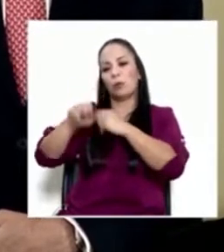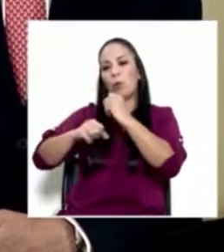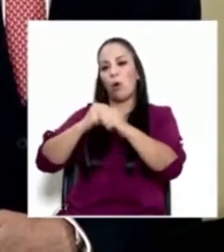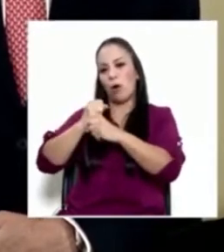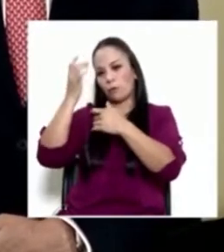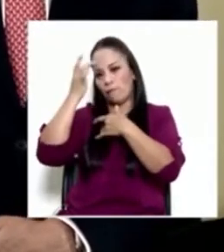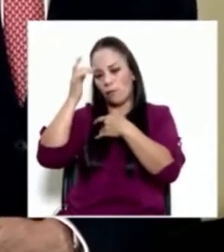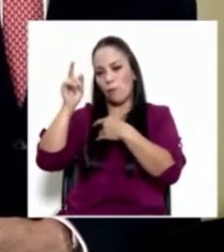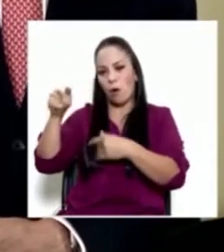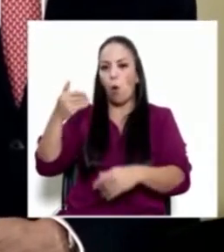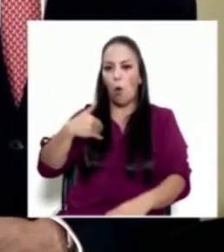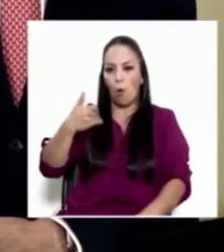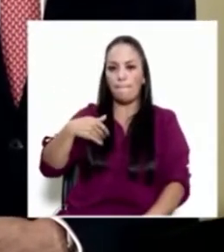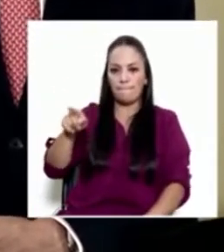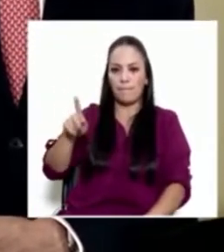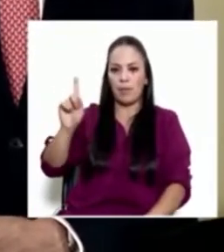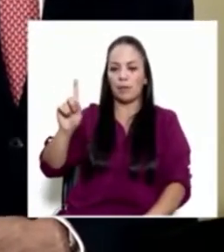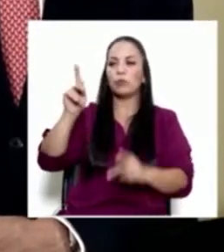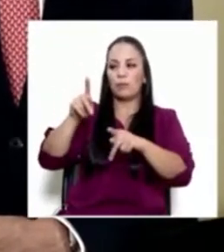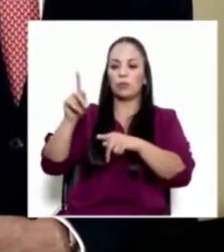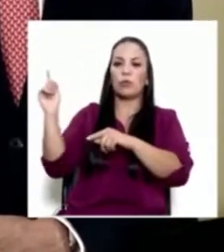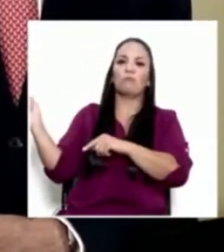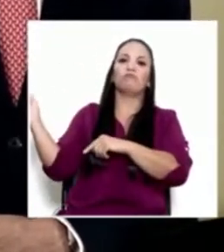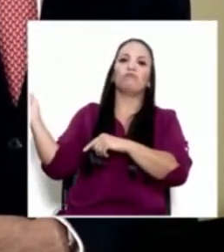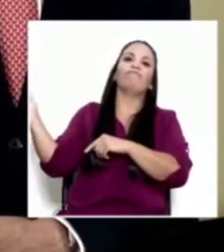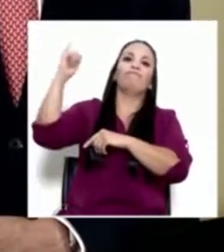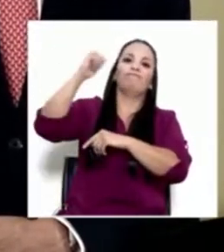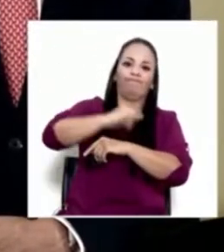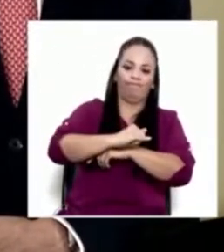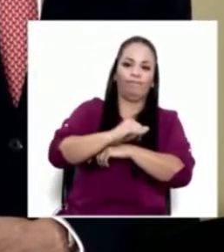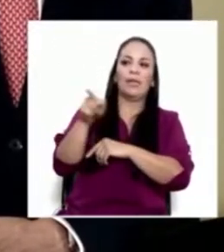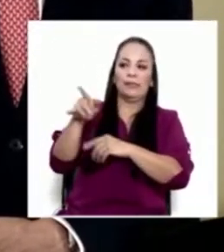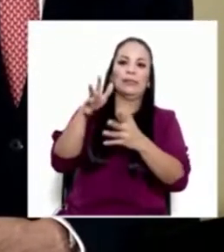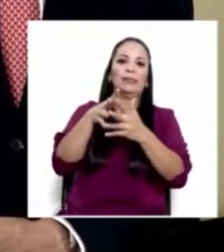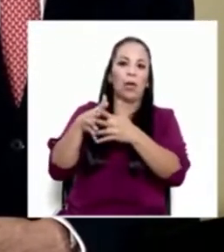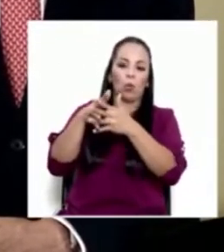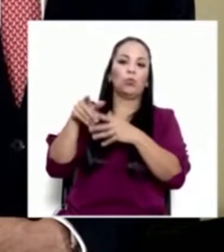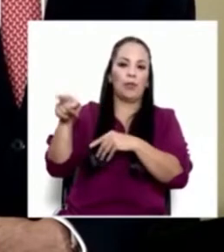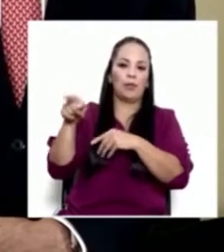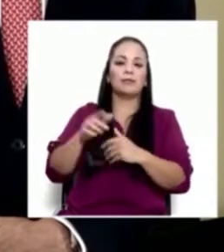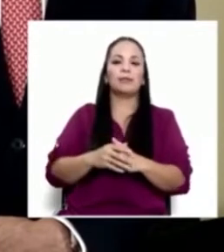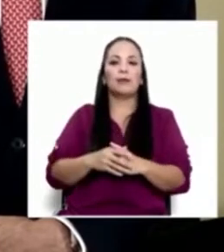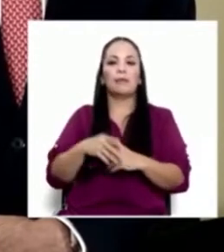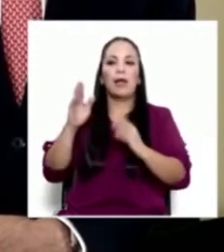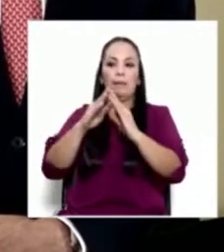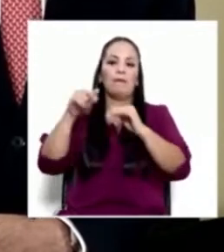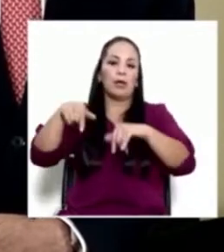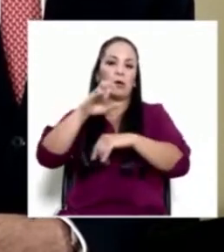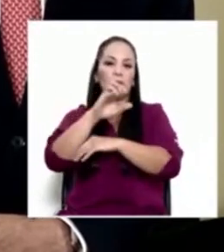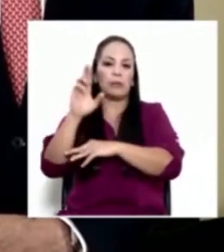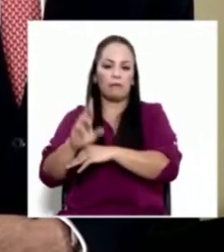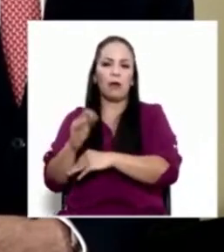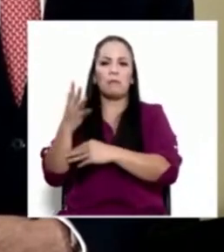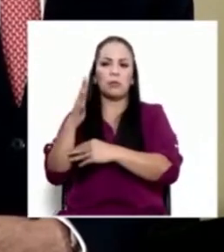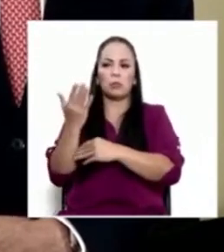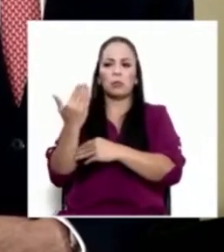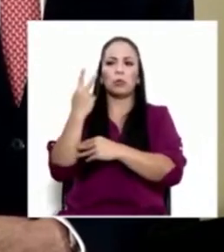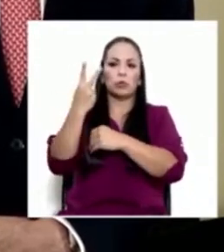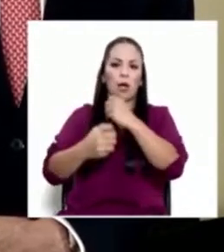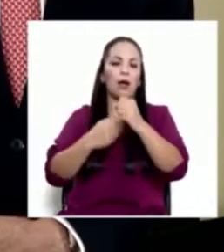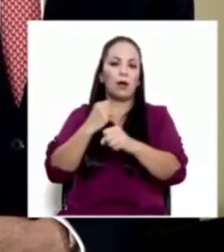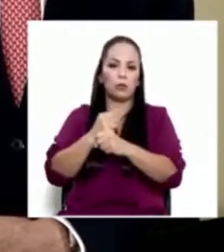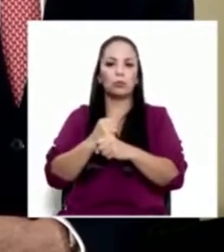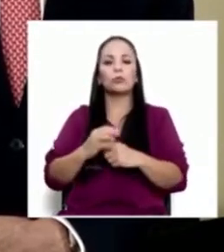es un caso importado de nacionalidad estadounidense que vive en costa rica hace aproximadamente 2 años